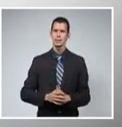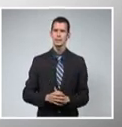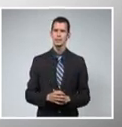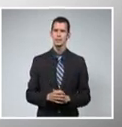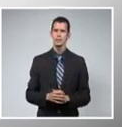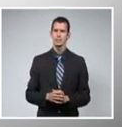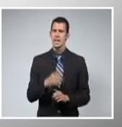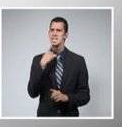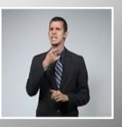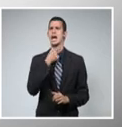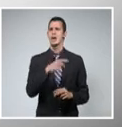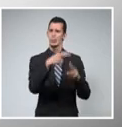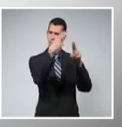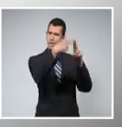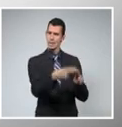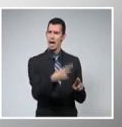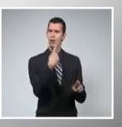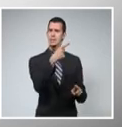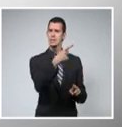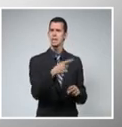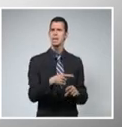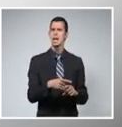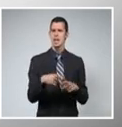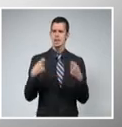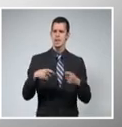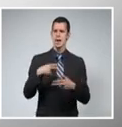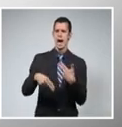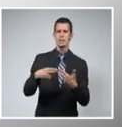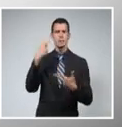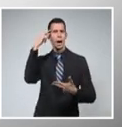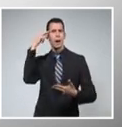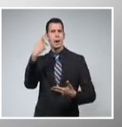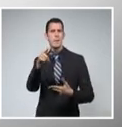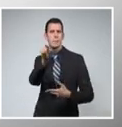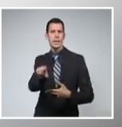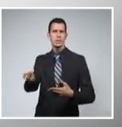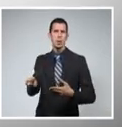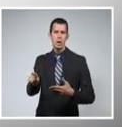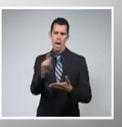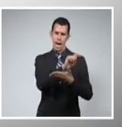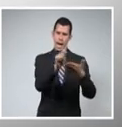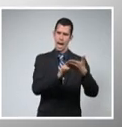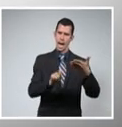Declaraciones de organizaciones e instituciones. Comunicados públicos firmados.